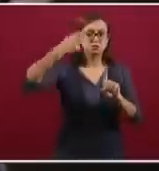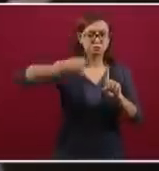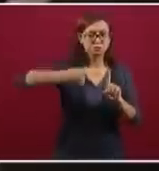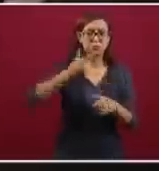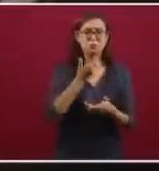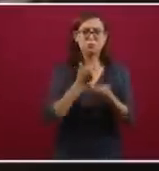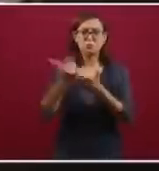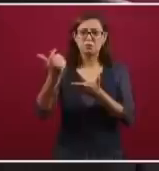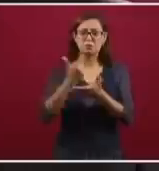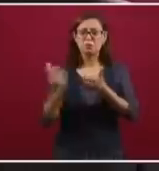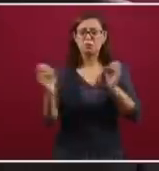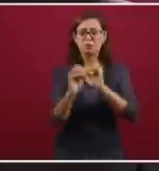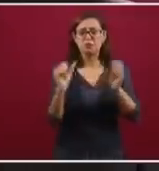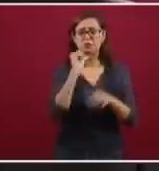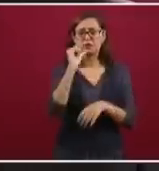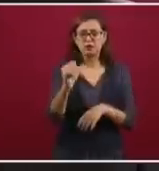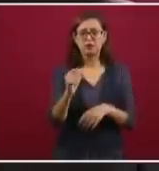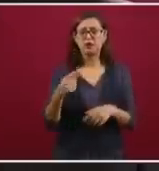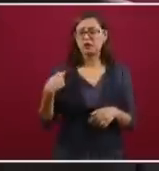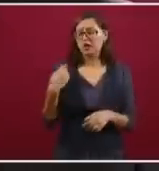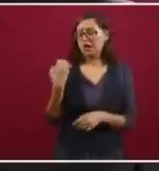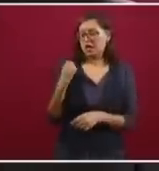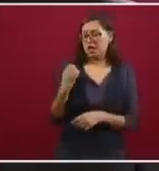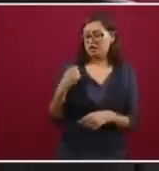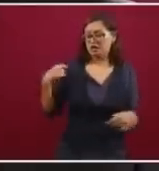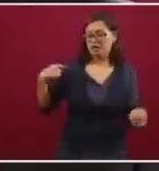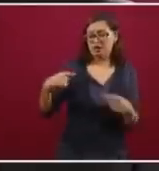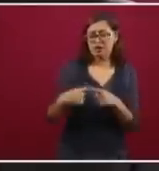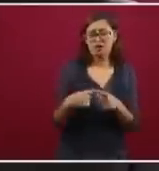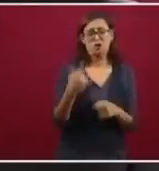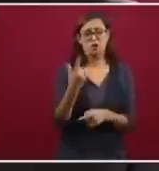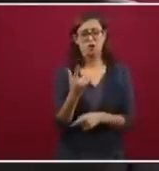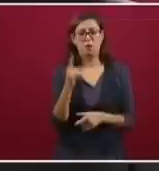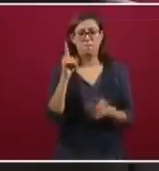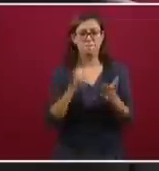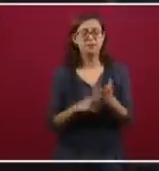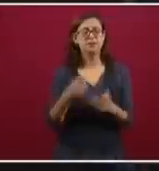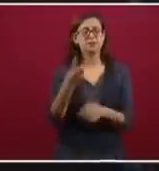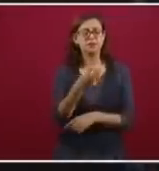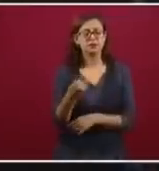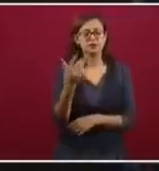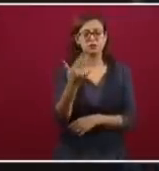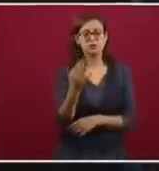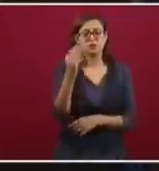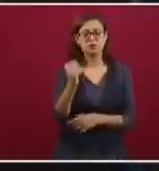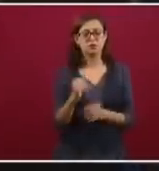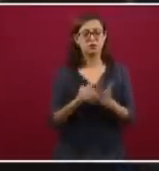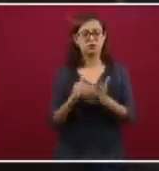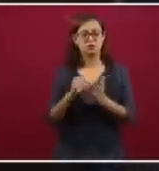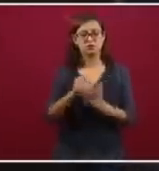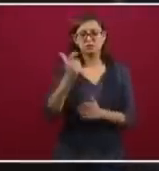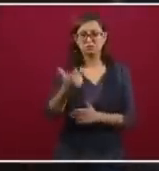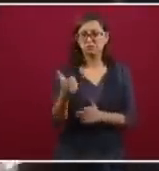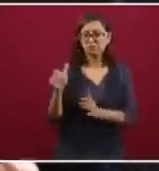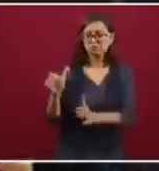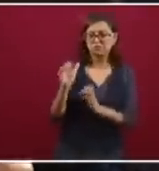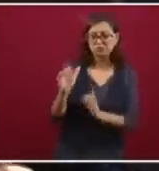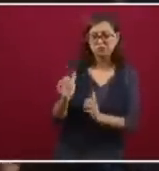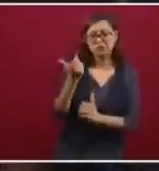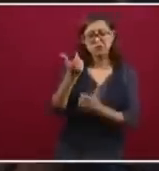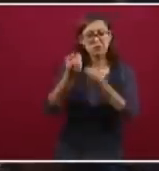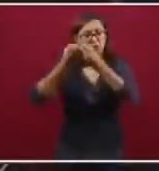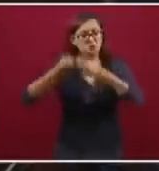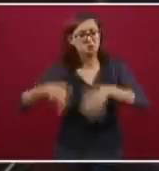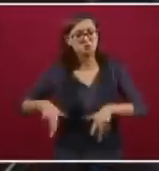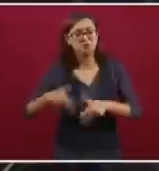de hecho es de enero a junio, son 1,359 millones de pesos que no han sido recaudados. De junio para acá es probable